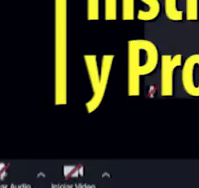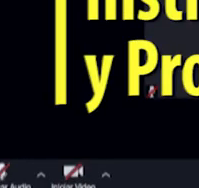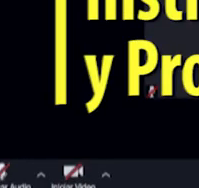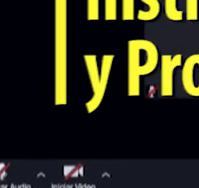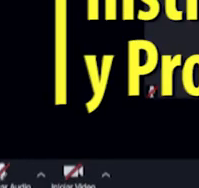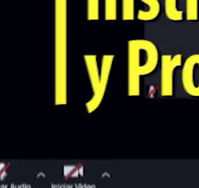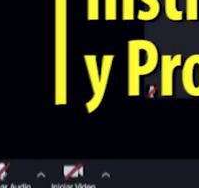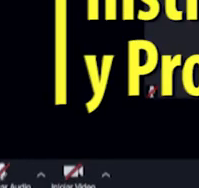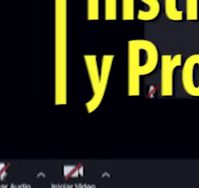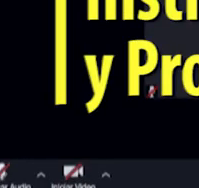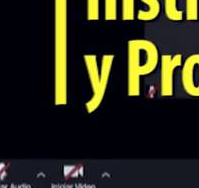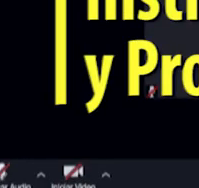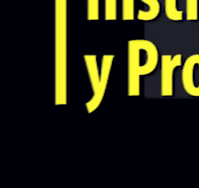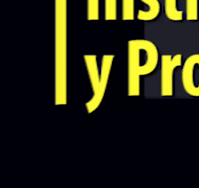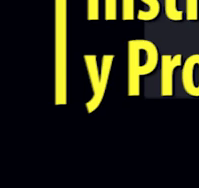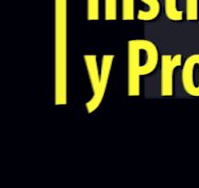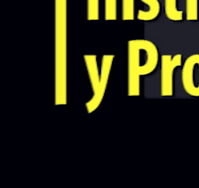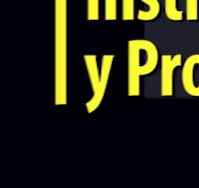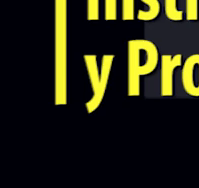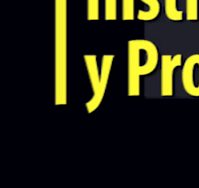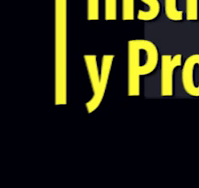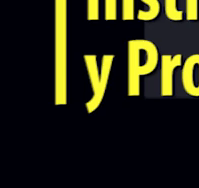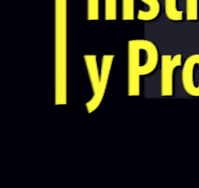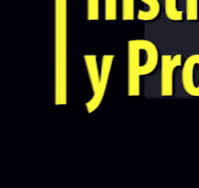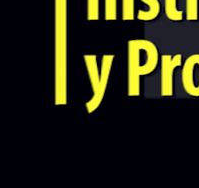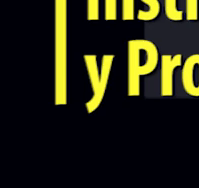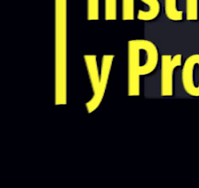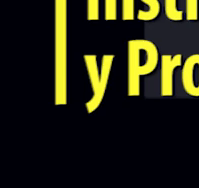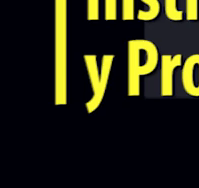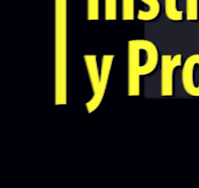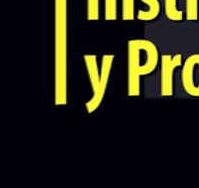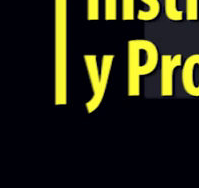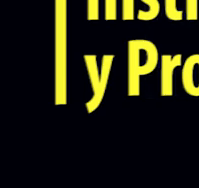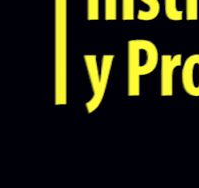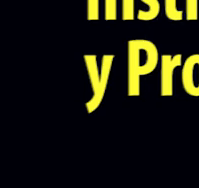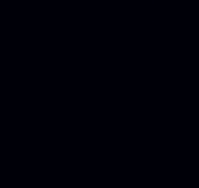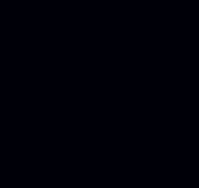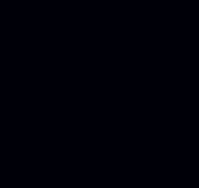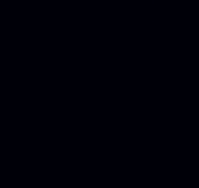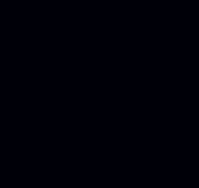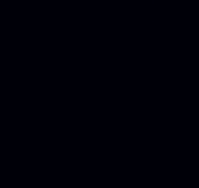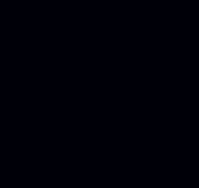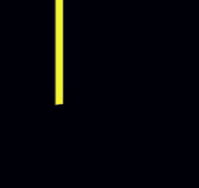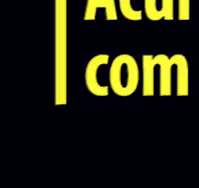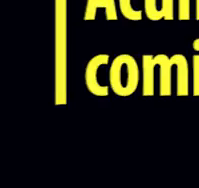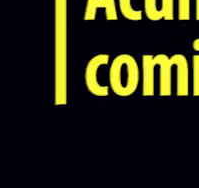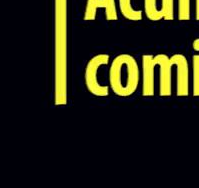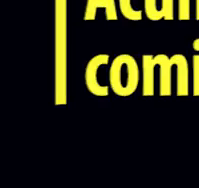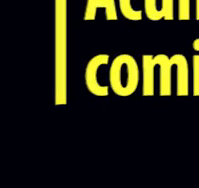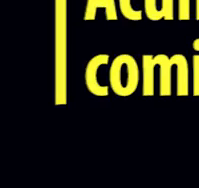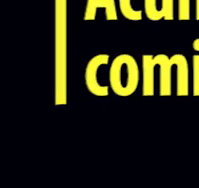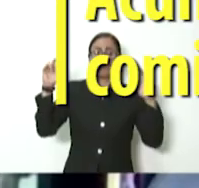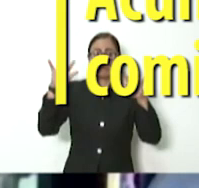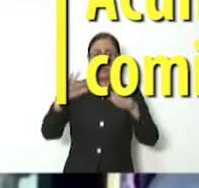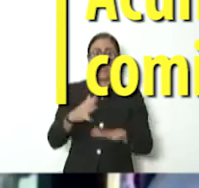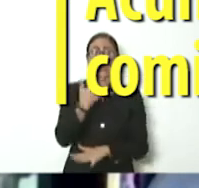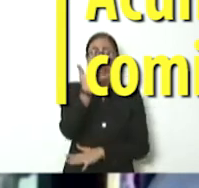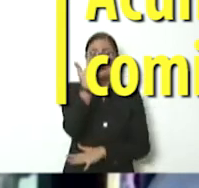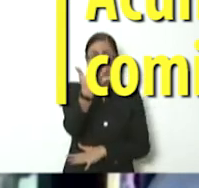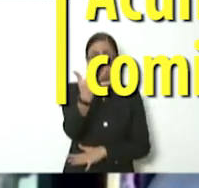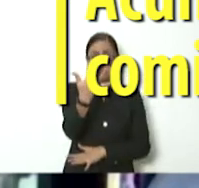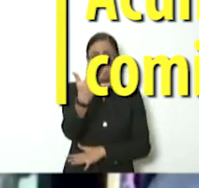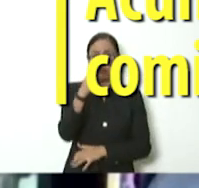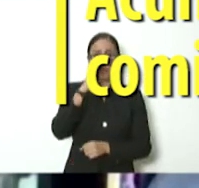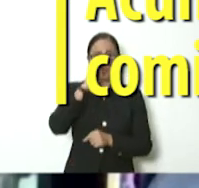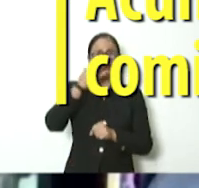Por unanimidad, los comisionados del Instituto Nacional de Acceso a la Información y Protección de Datos Personales decidieron que Francisco Javier